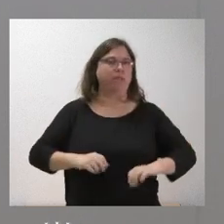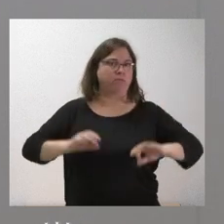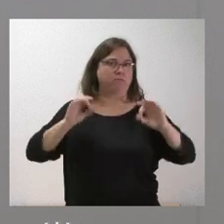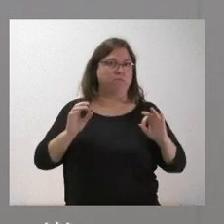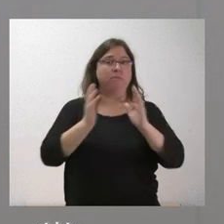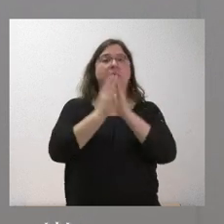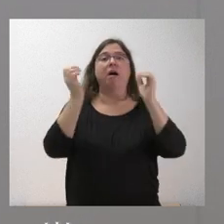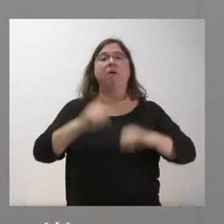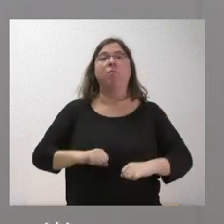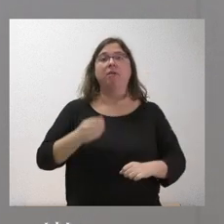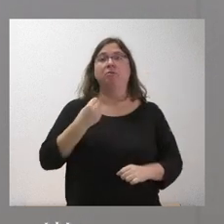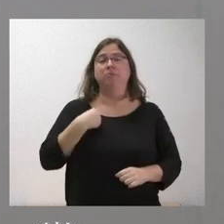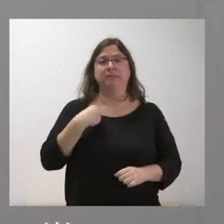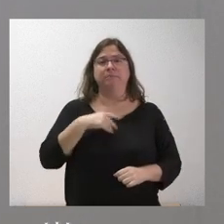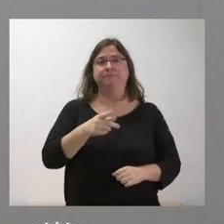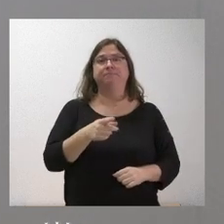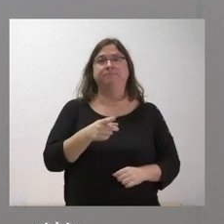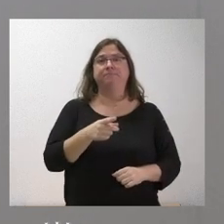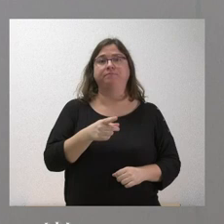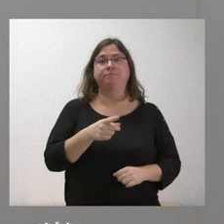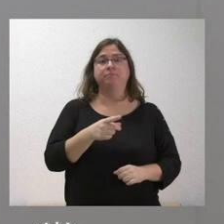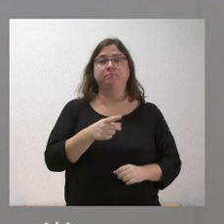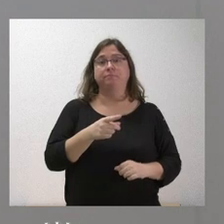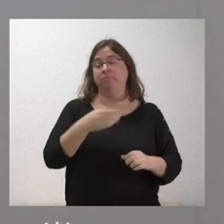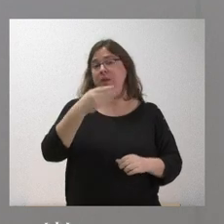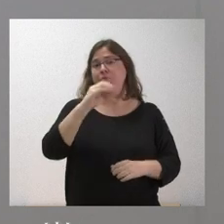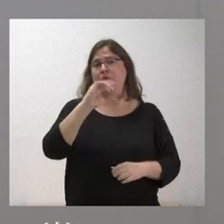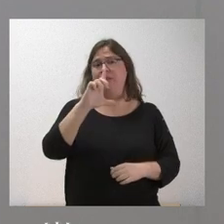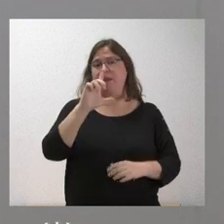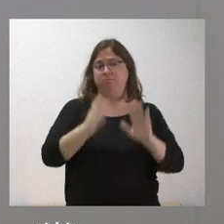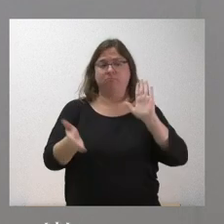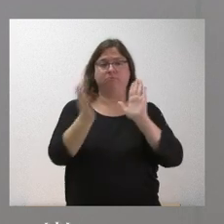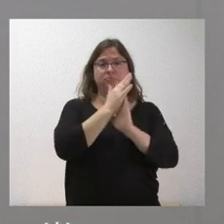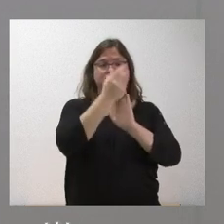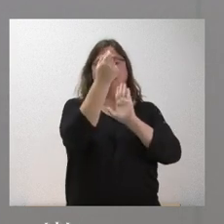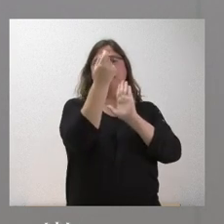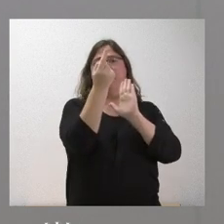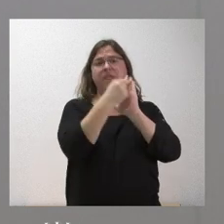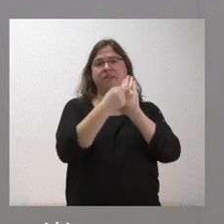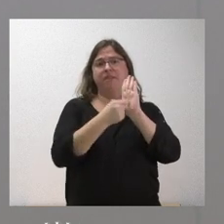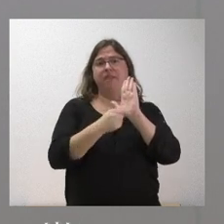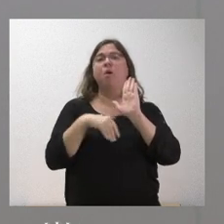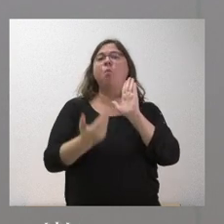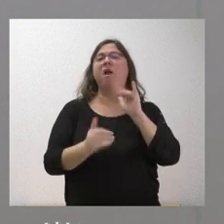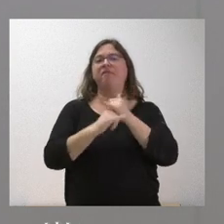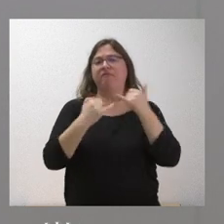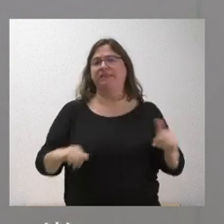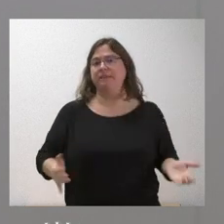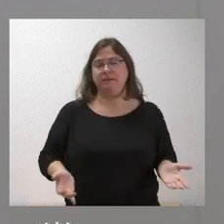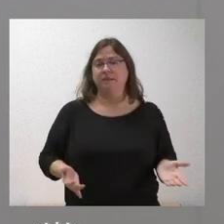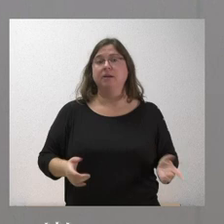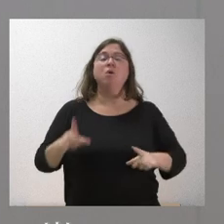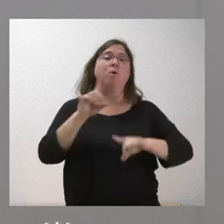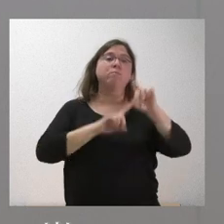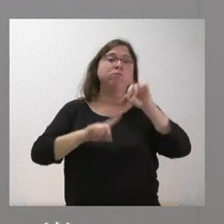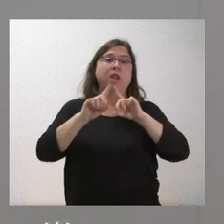que figura en la en el boletín oficial de la comunidad la relación de días que allí hubo si el problema fundamental de